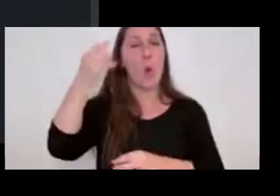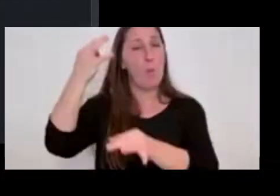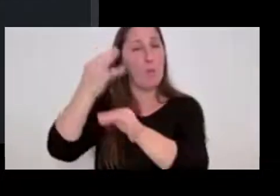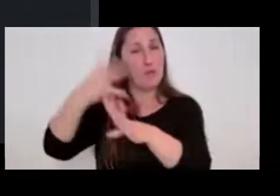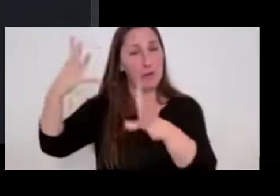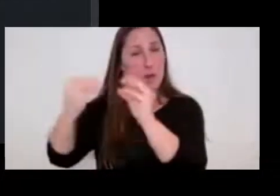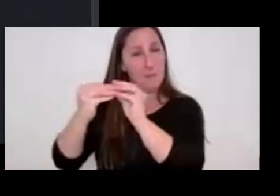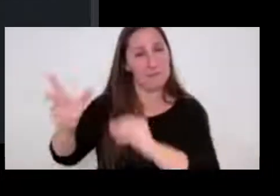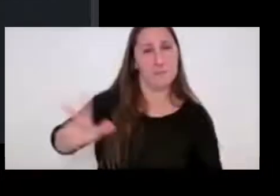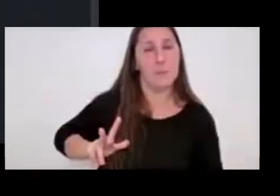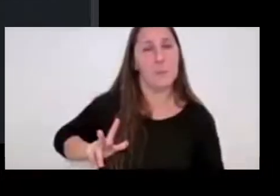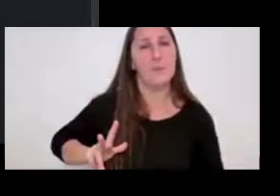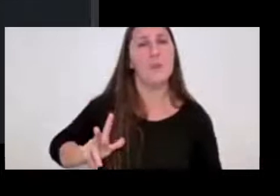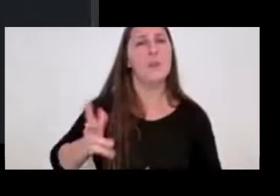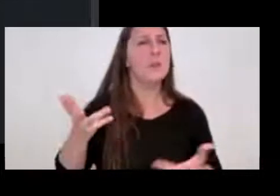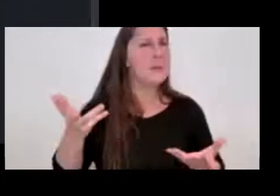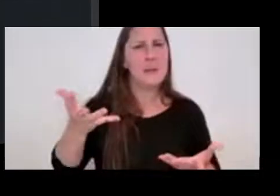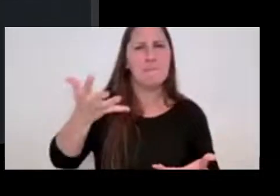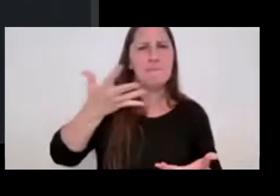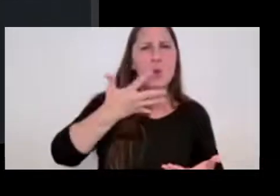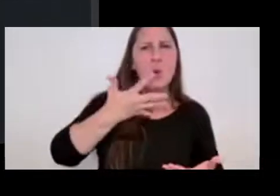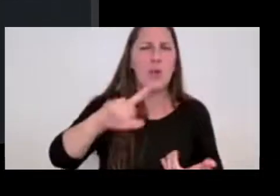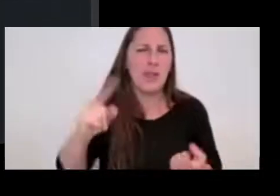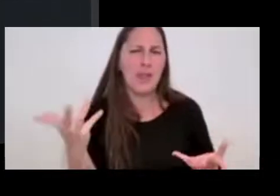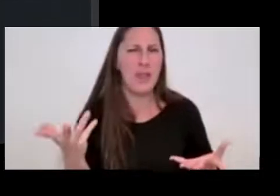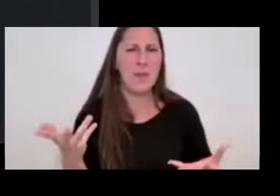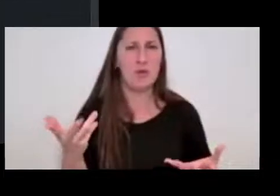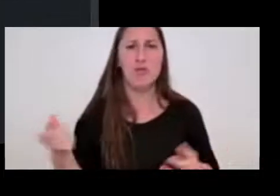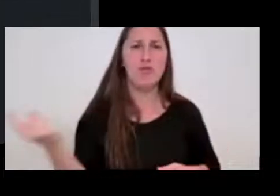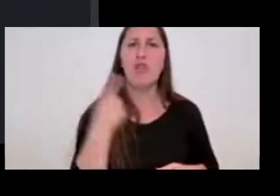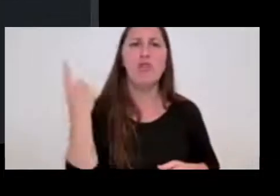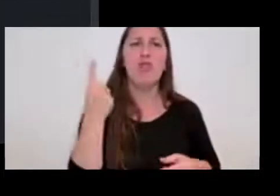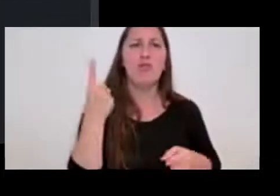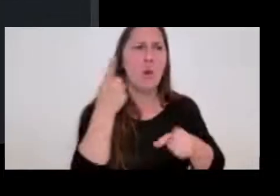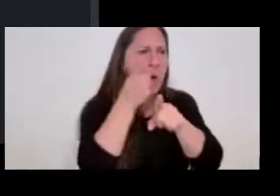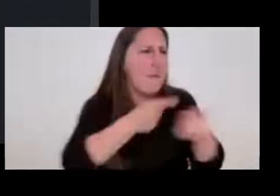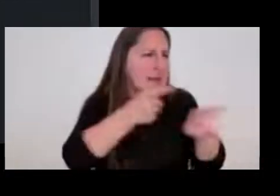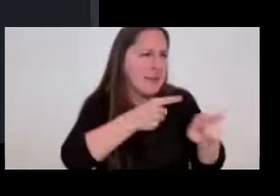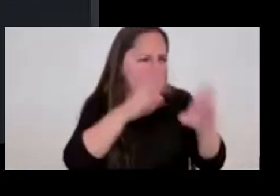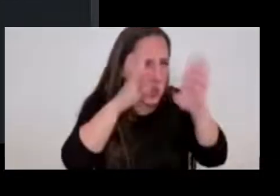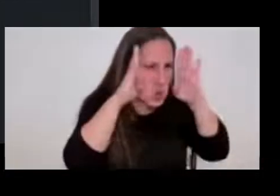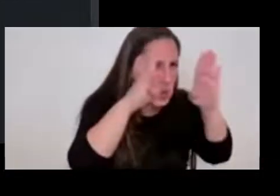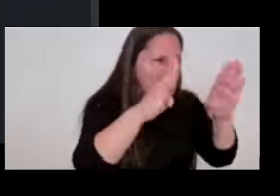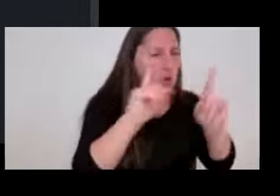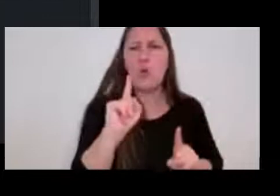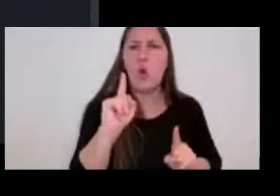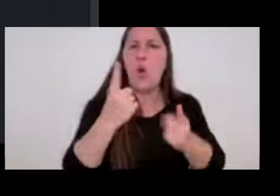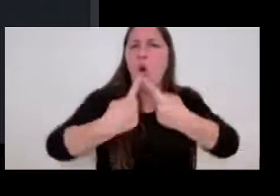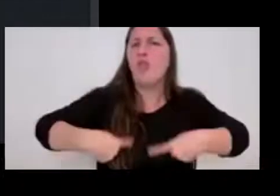no nos atentemos contra nosotros, pero a ver, nosotros no tenemos que estar atrás de esto, por favor. Eso tendría que ser una cosa